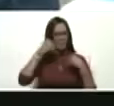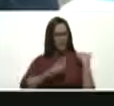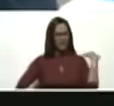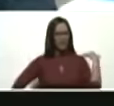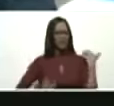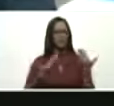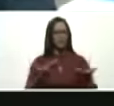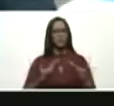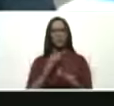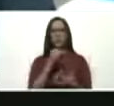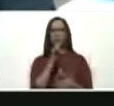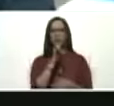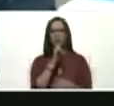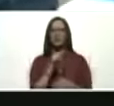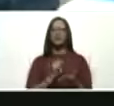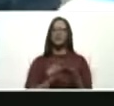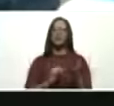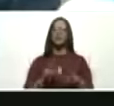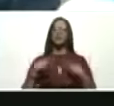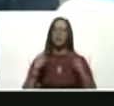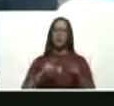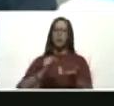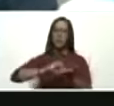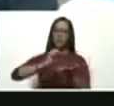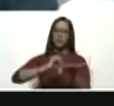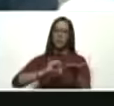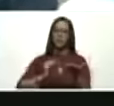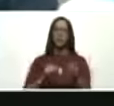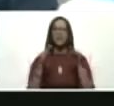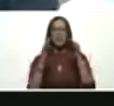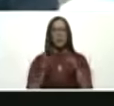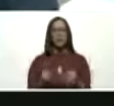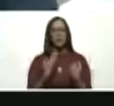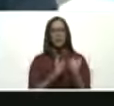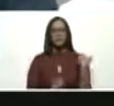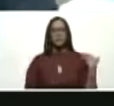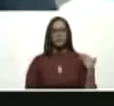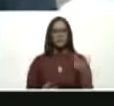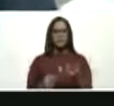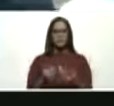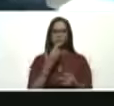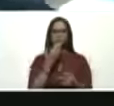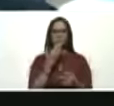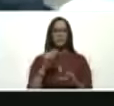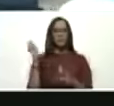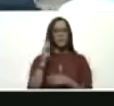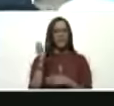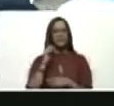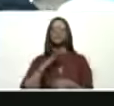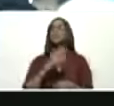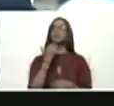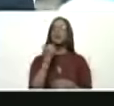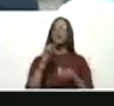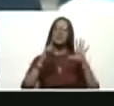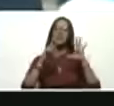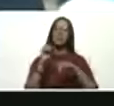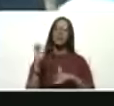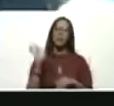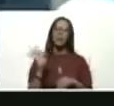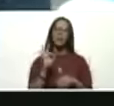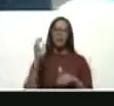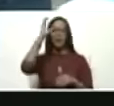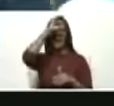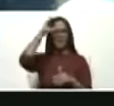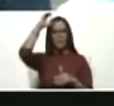que se han firmado nuevos contratos y seguramente, presidente, en los próximos meses estemos cerca de un 70% de la